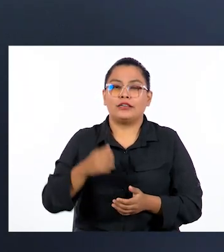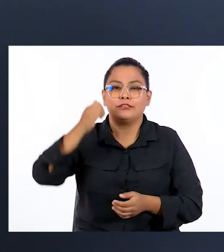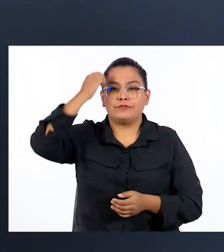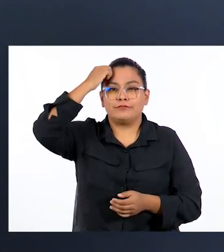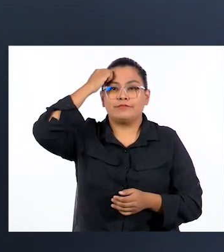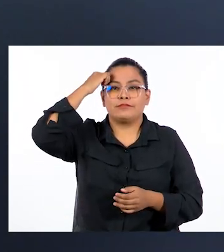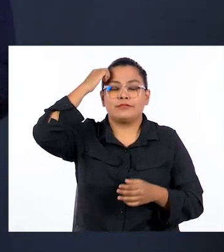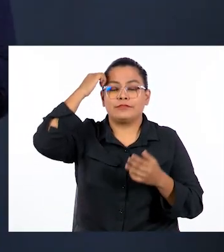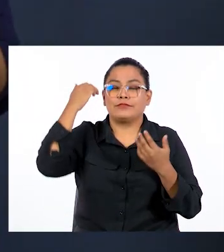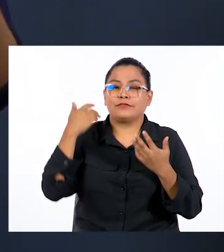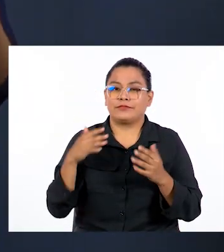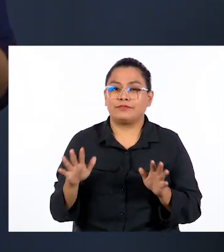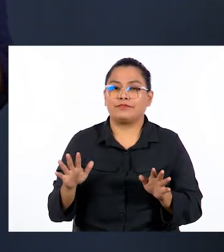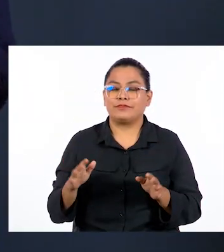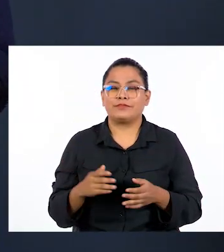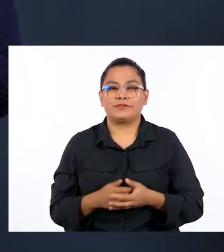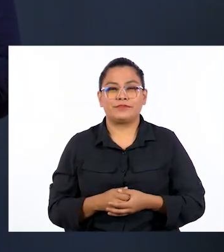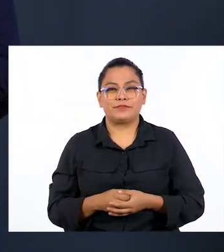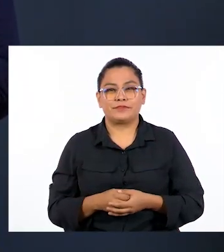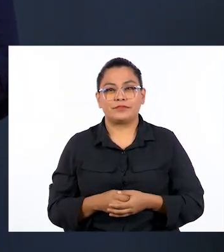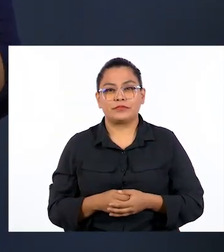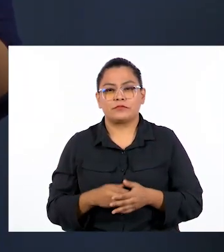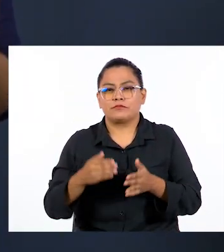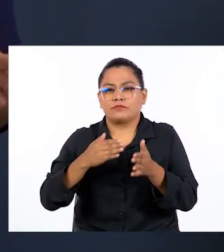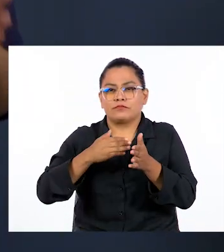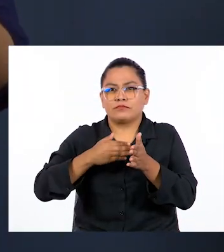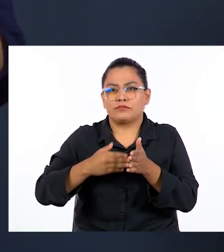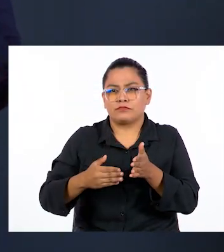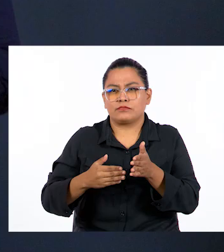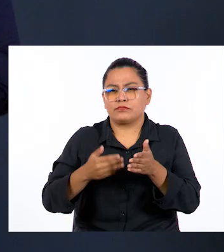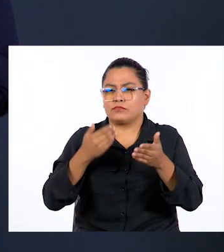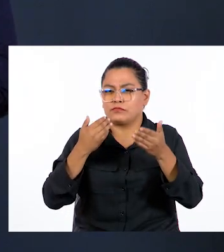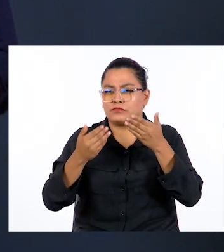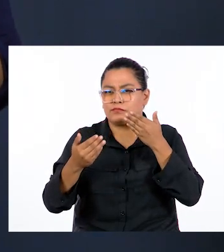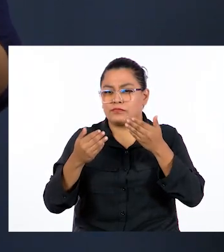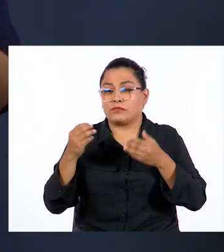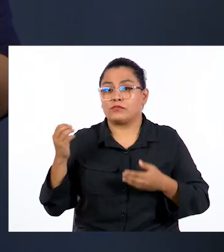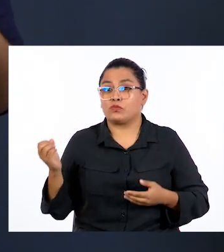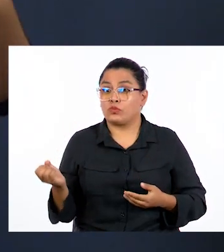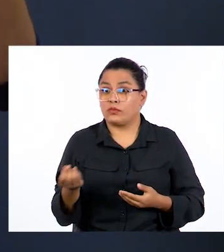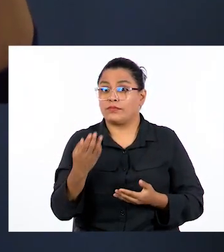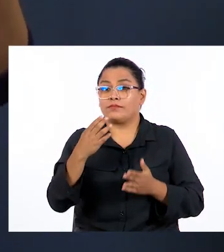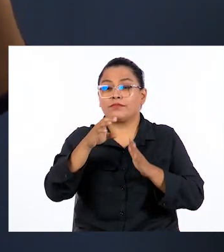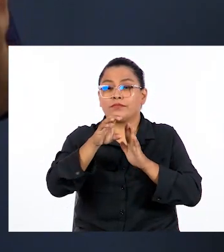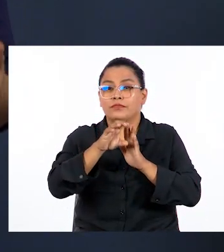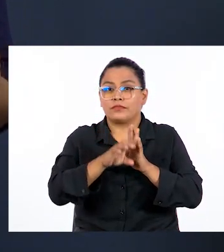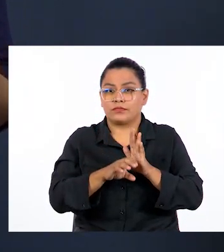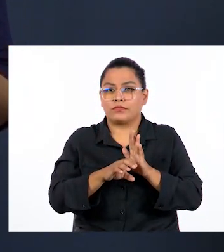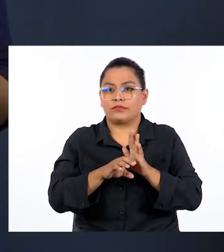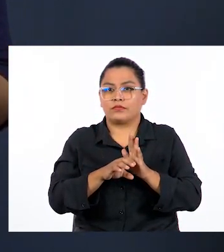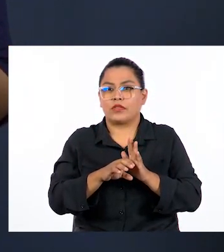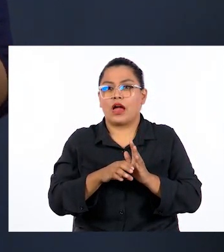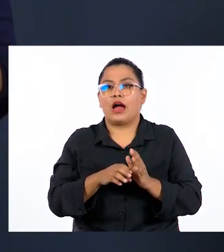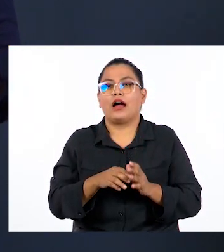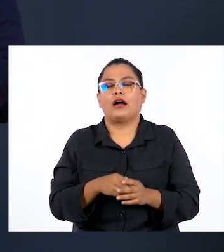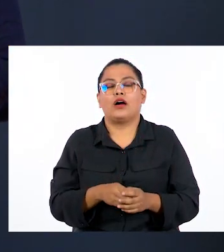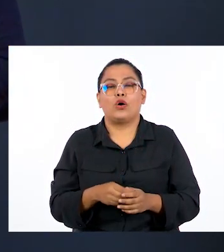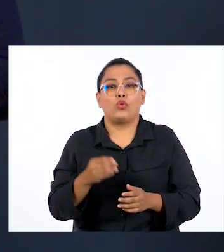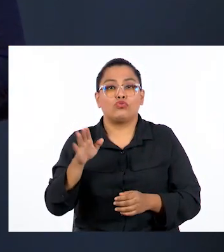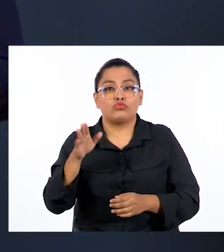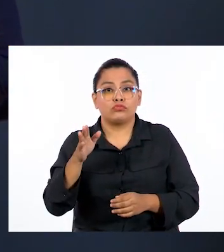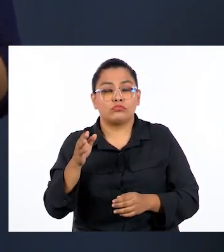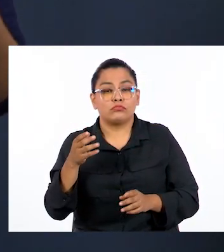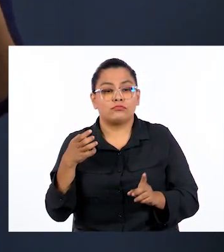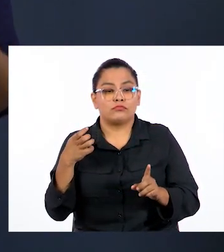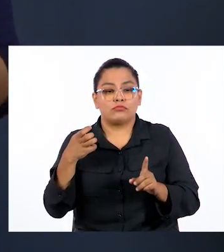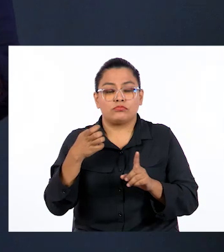aprendizaje. Al inicio les mencioné que la actualización curricular retoma el enfoque por competencia. Ahora vamos